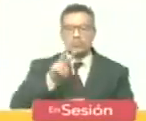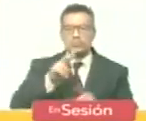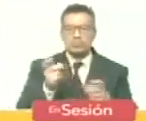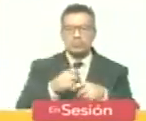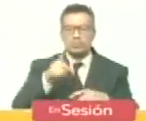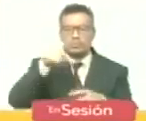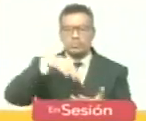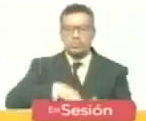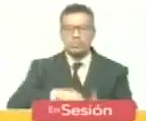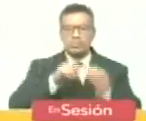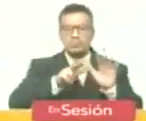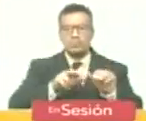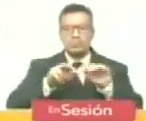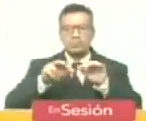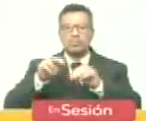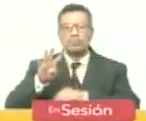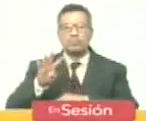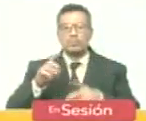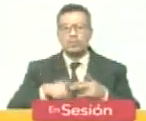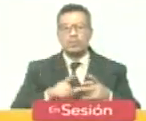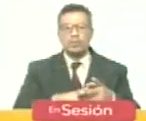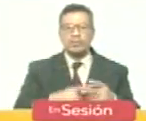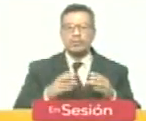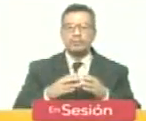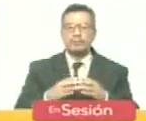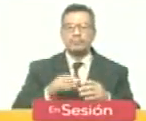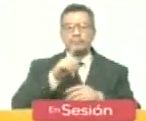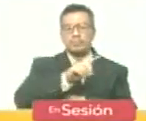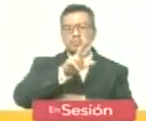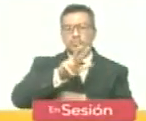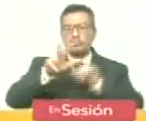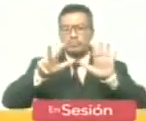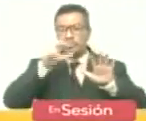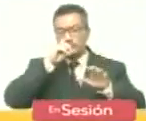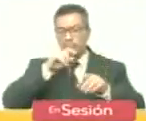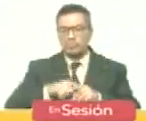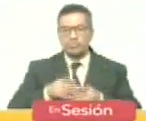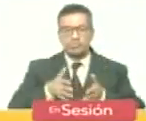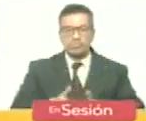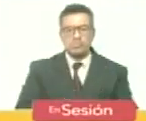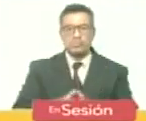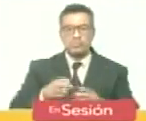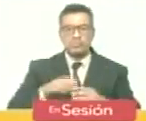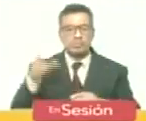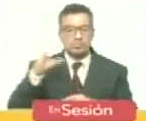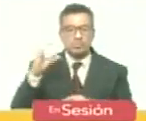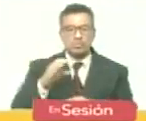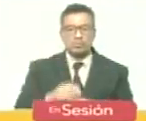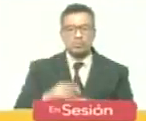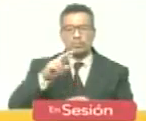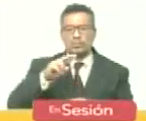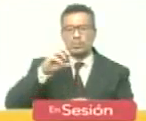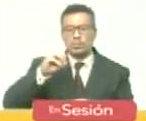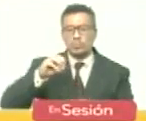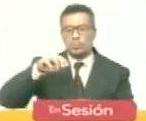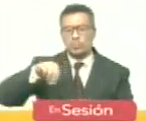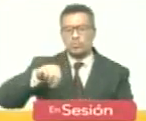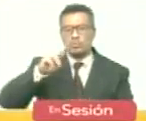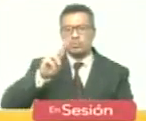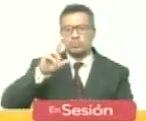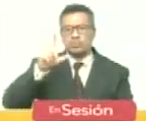de agosto de 1884, hace 138 años, nació en la ciudad de Caracas Rómulo Ángel